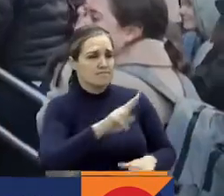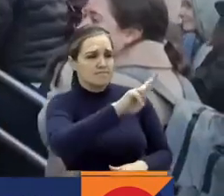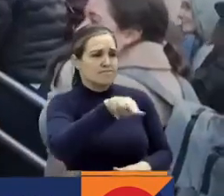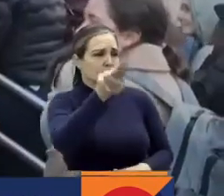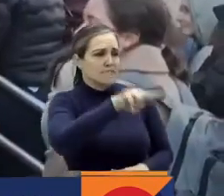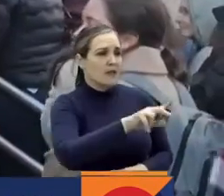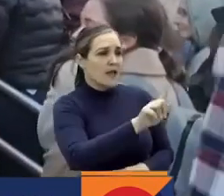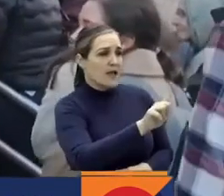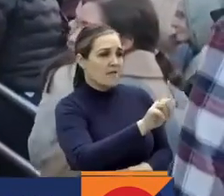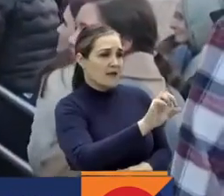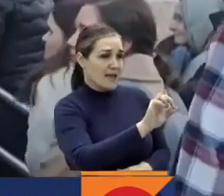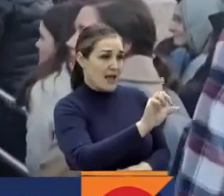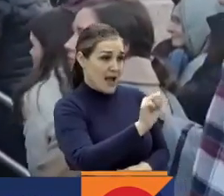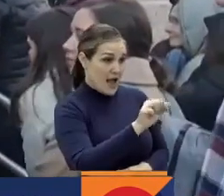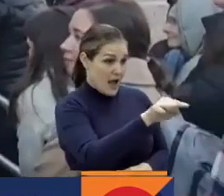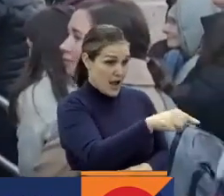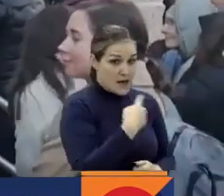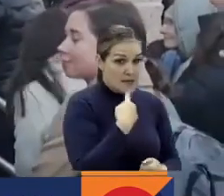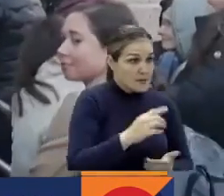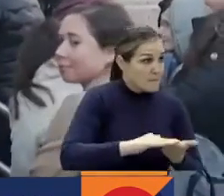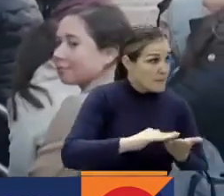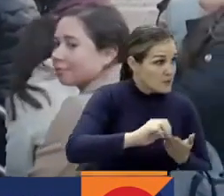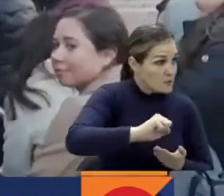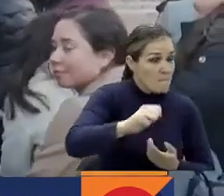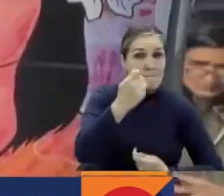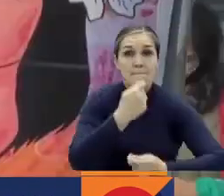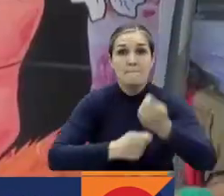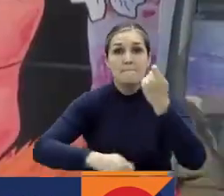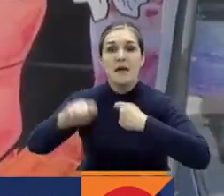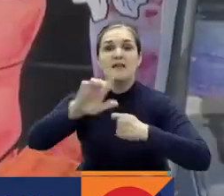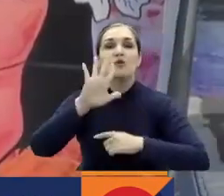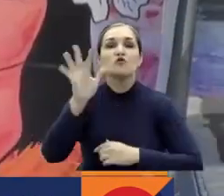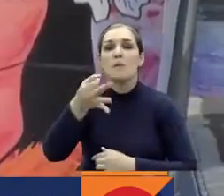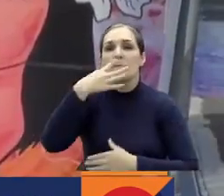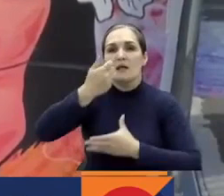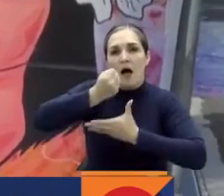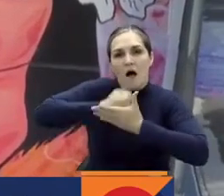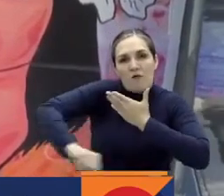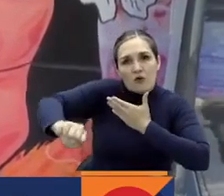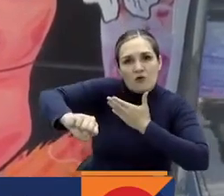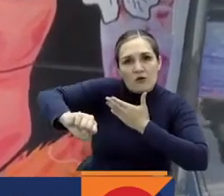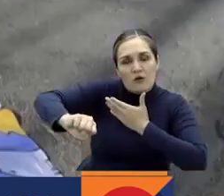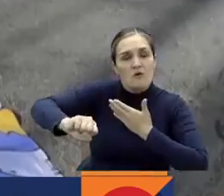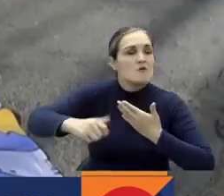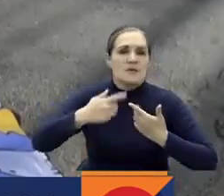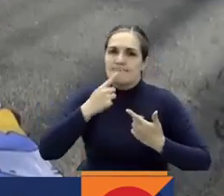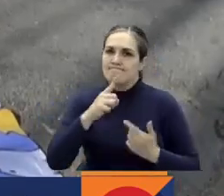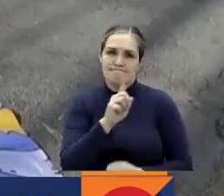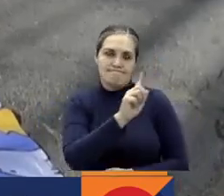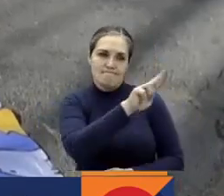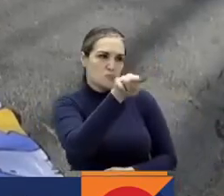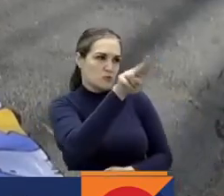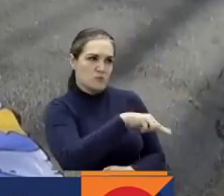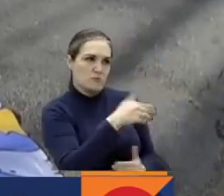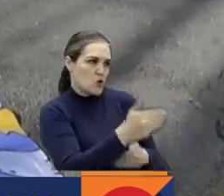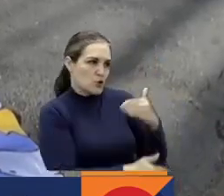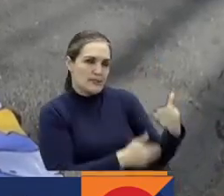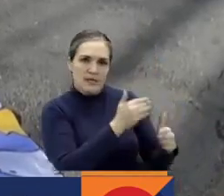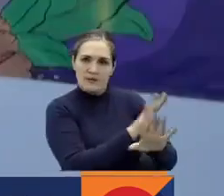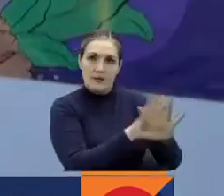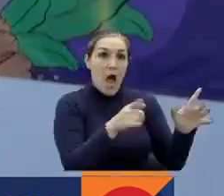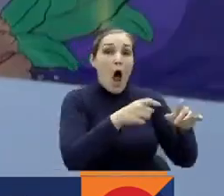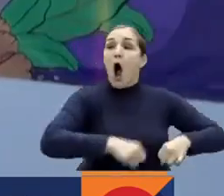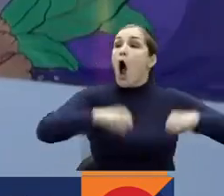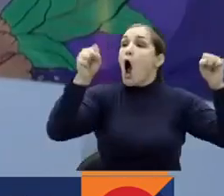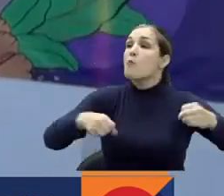la píldora abortiva mifepristona a nivel nacional. El texto judicial alega que la FDA violó el procedimiento adecuado al dar la